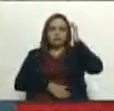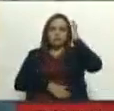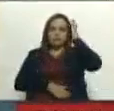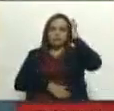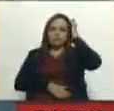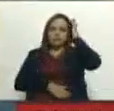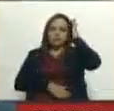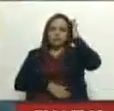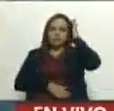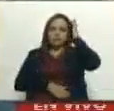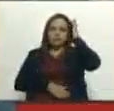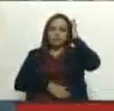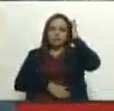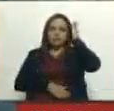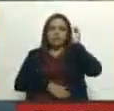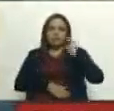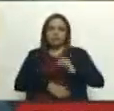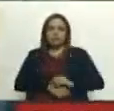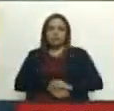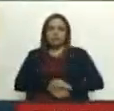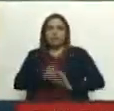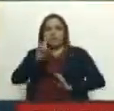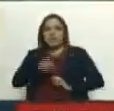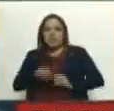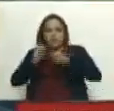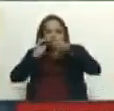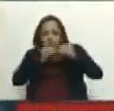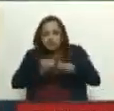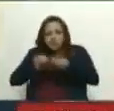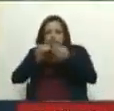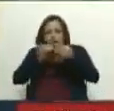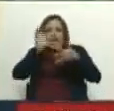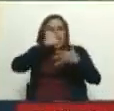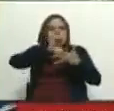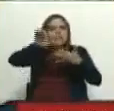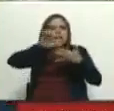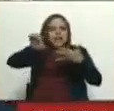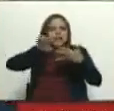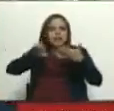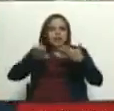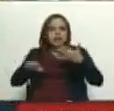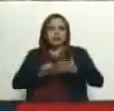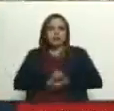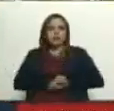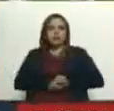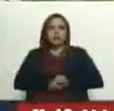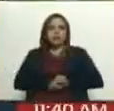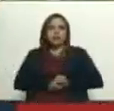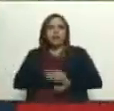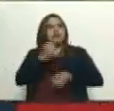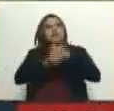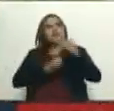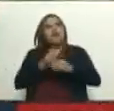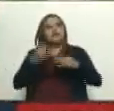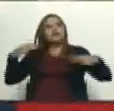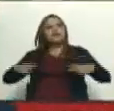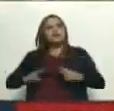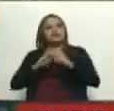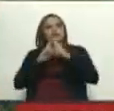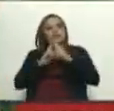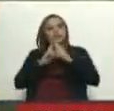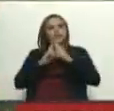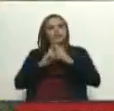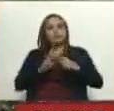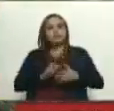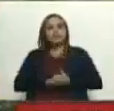Y hemos diseñado una estrategia para llevar a cabo este encuentro,